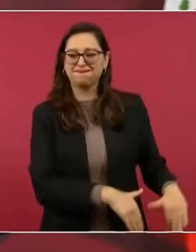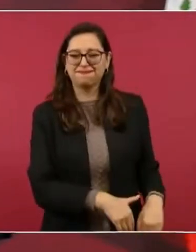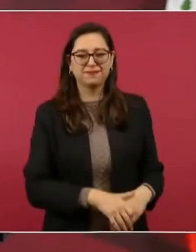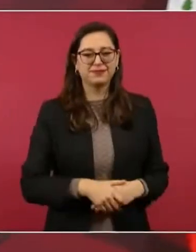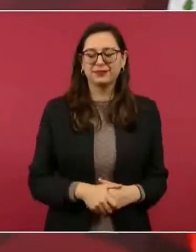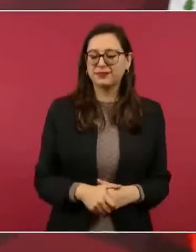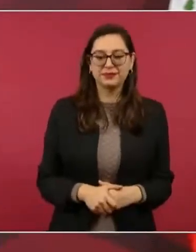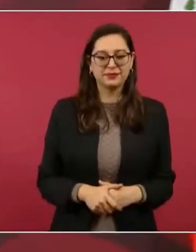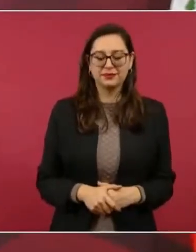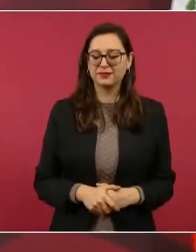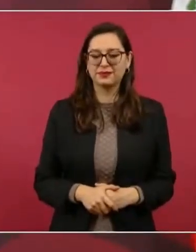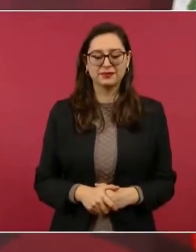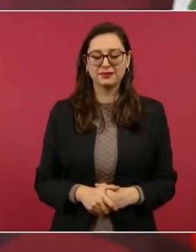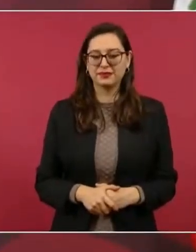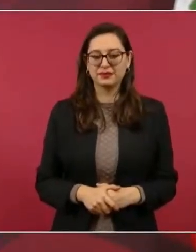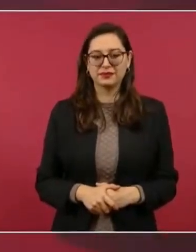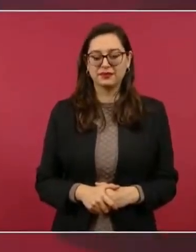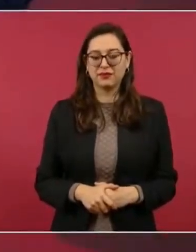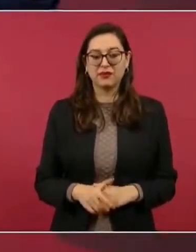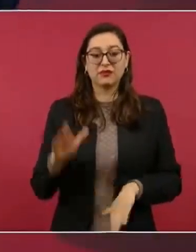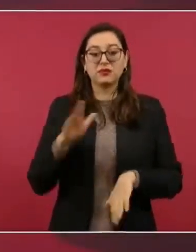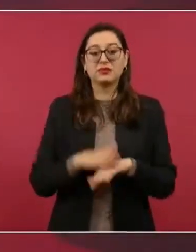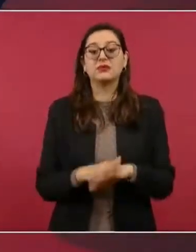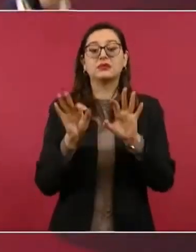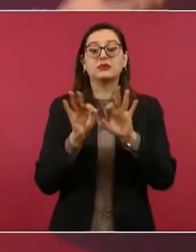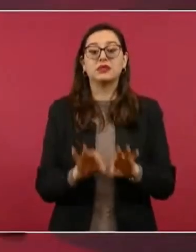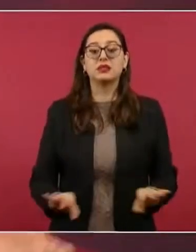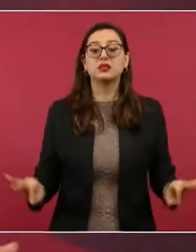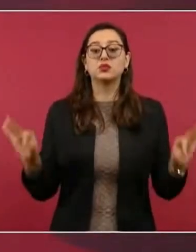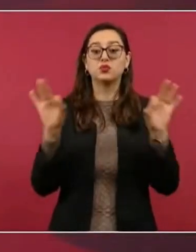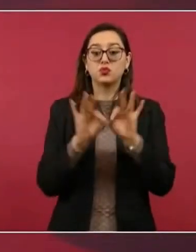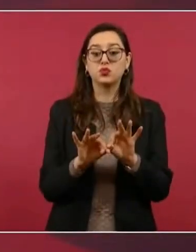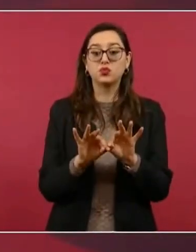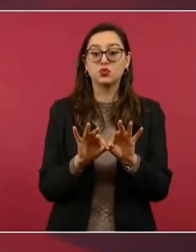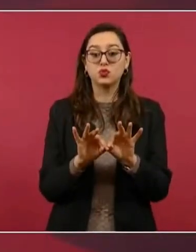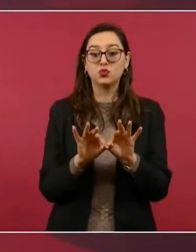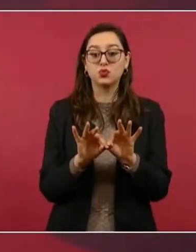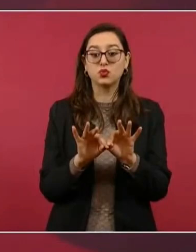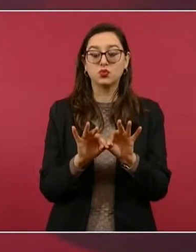importe la manera en que